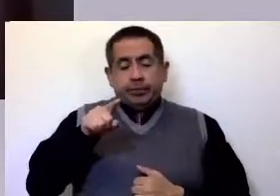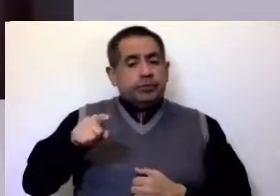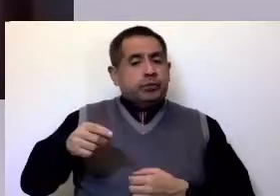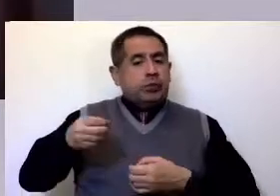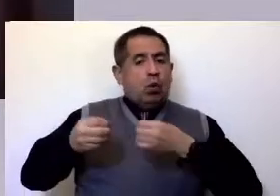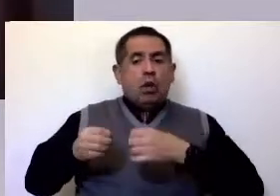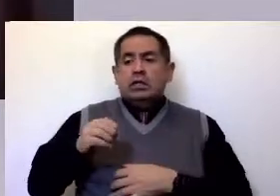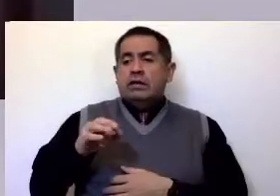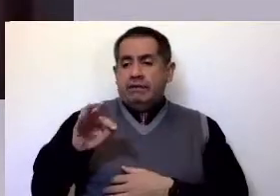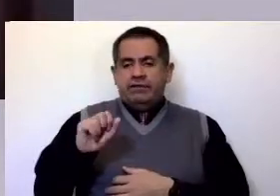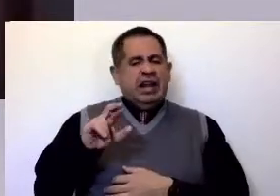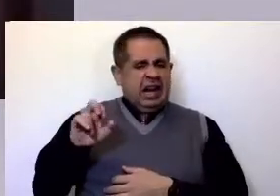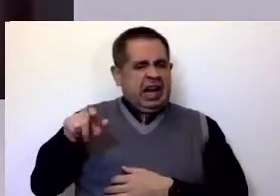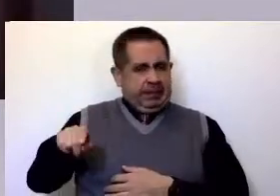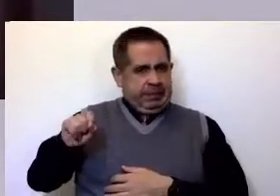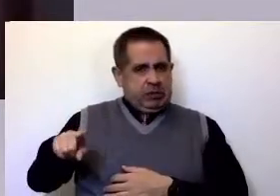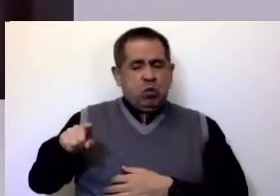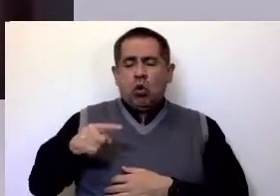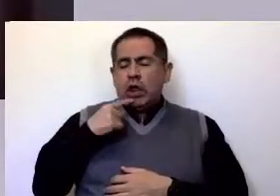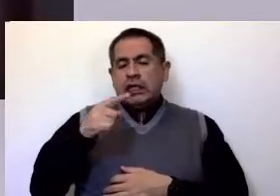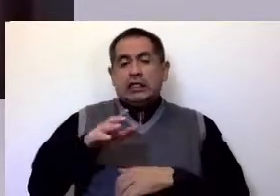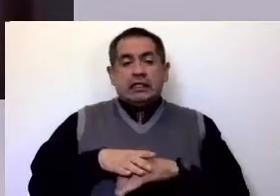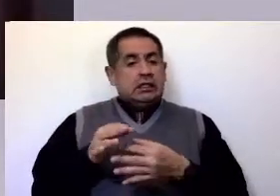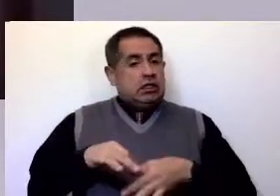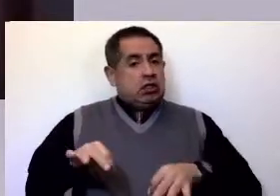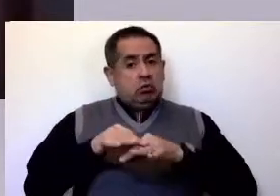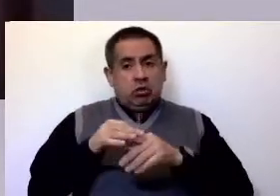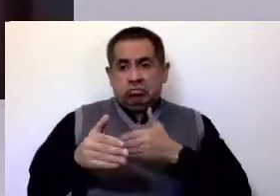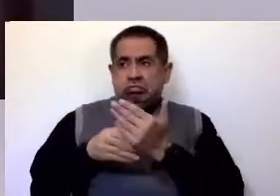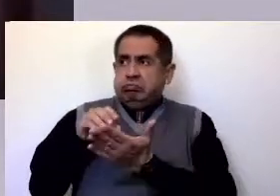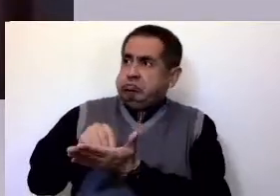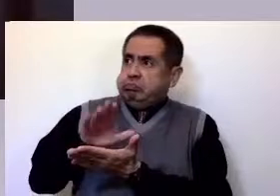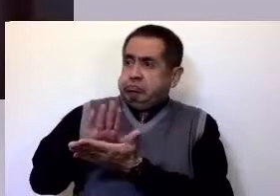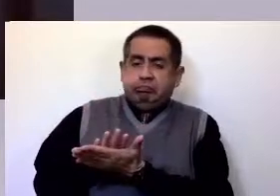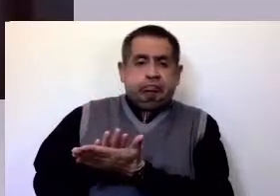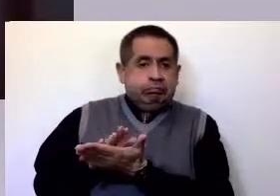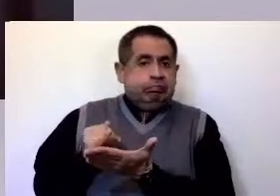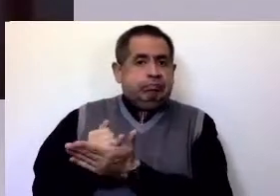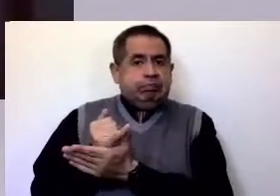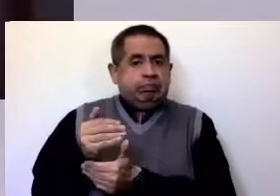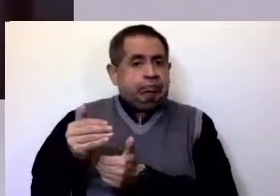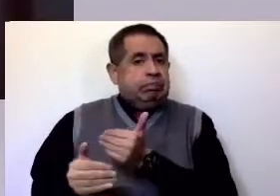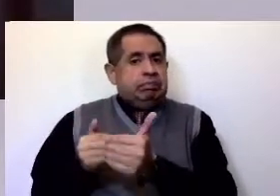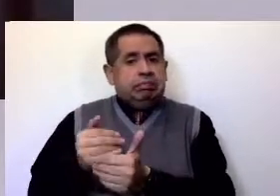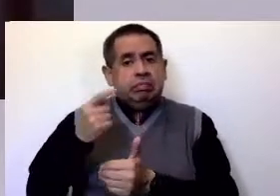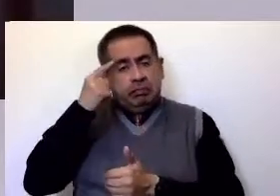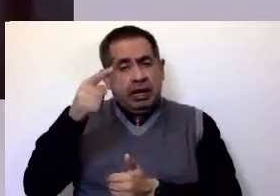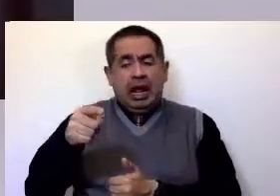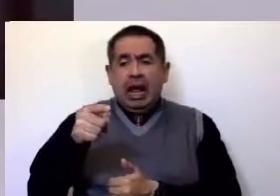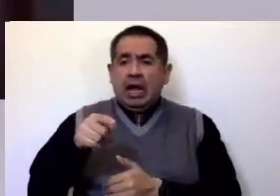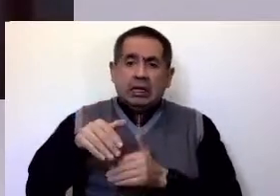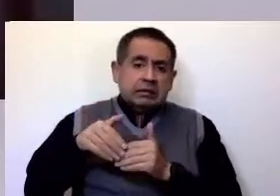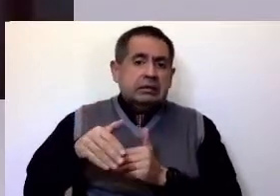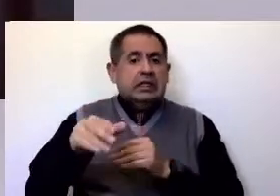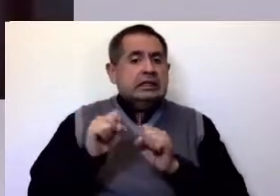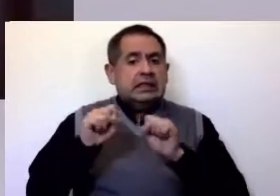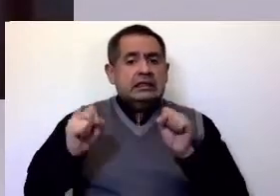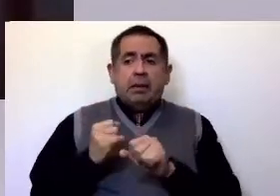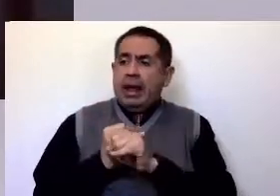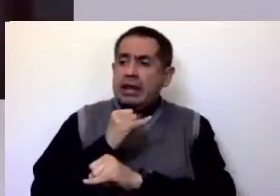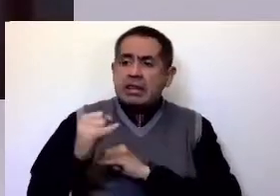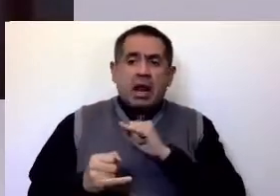apunta el importante avance jurisprudencial que se ha dado en el seno del sistema interamericano con esta sentencia